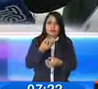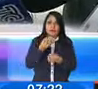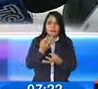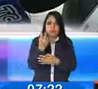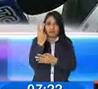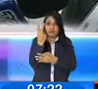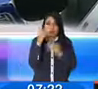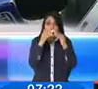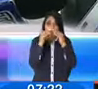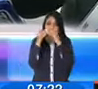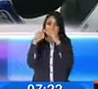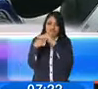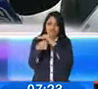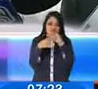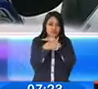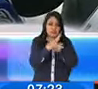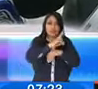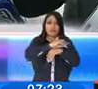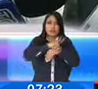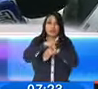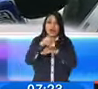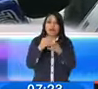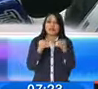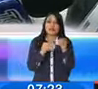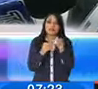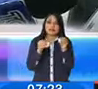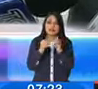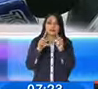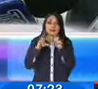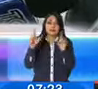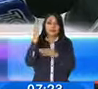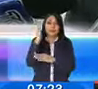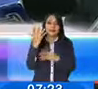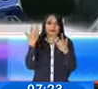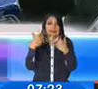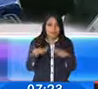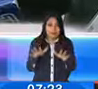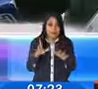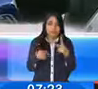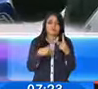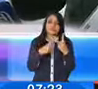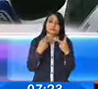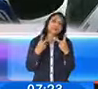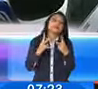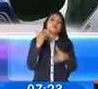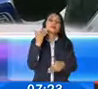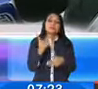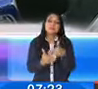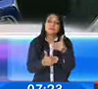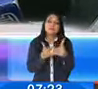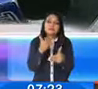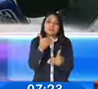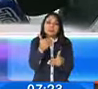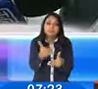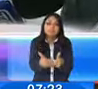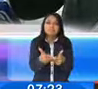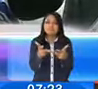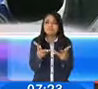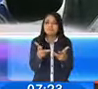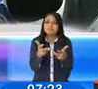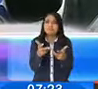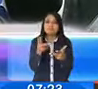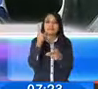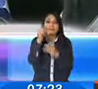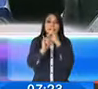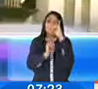allanamientos la fiscalía obtuvo en las oficinas de Odebrecht. También aspiramos continuar con un proceso de